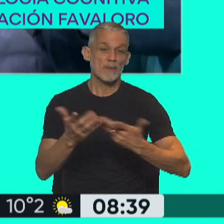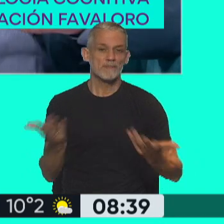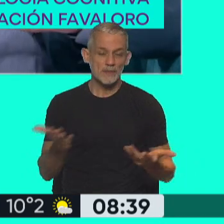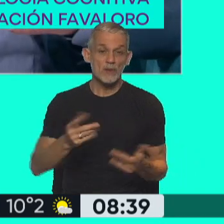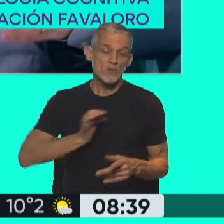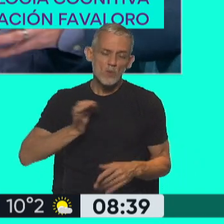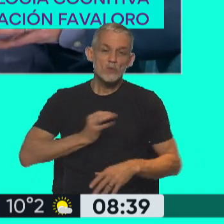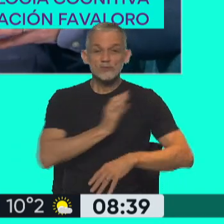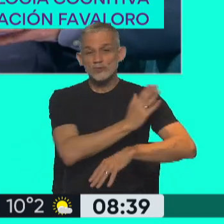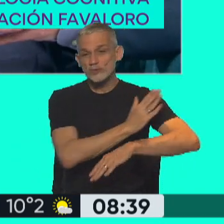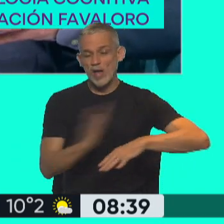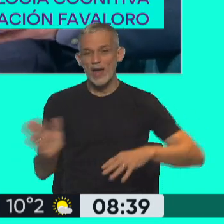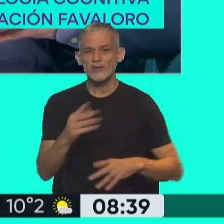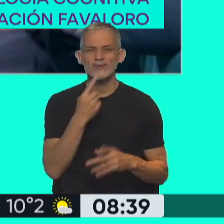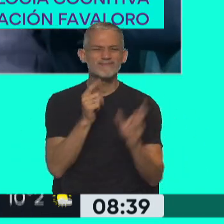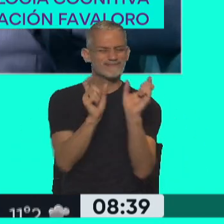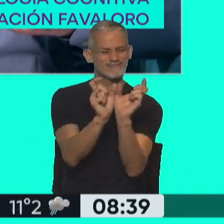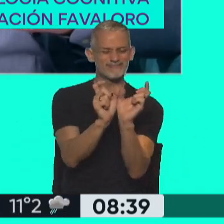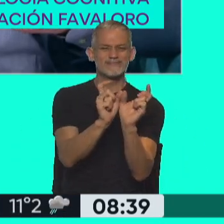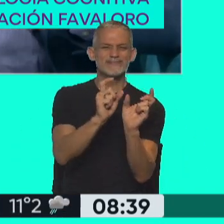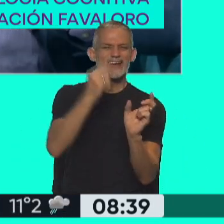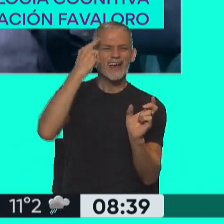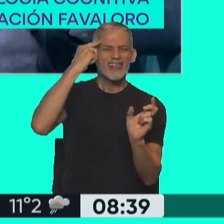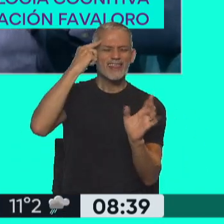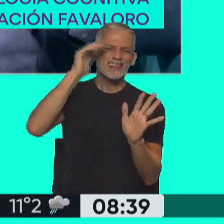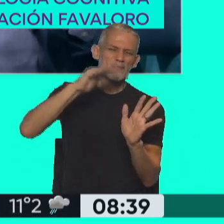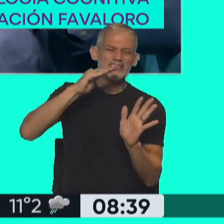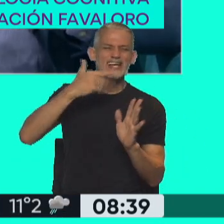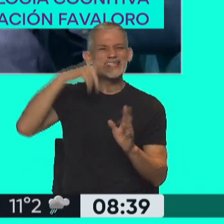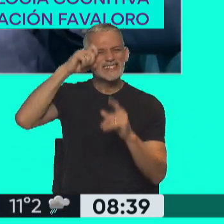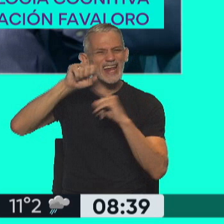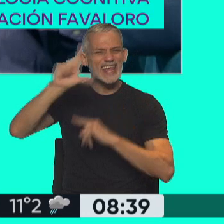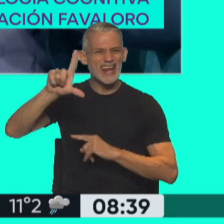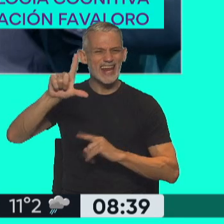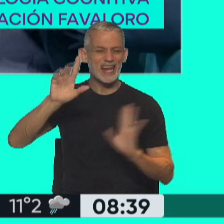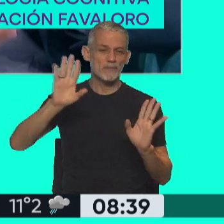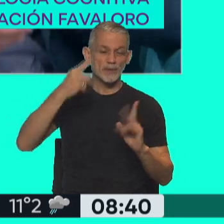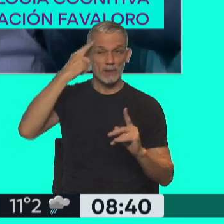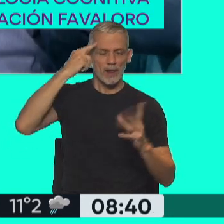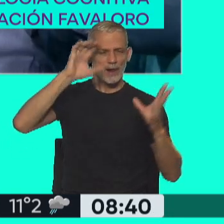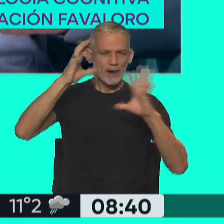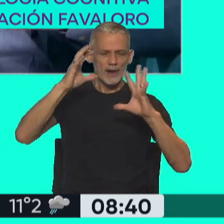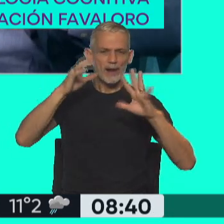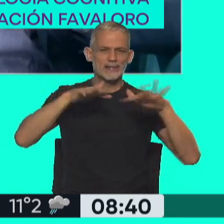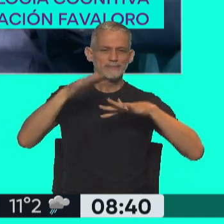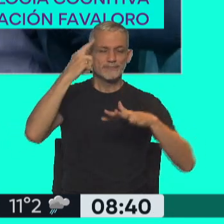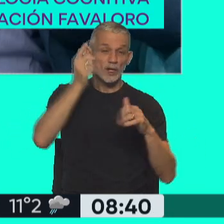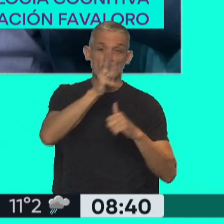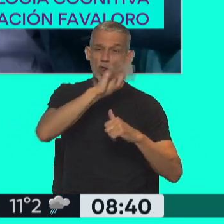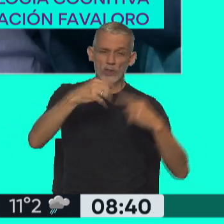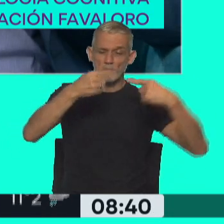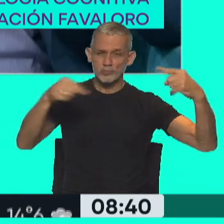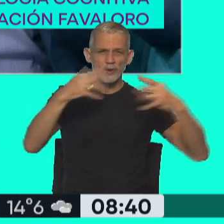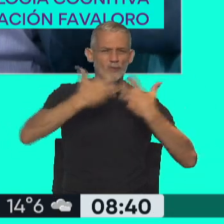Durante muchos años se hablaba de demencia senil. Demencia es, digamos, alteración en la actividad de todos los días y en